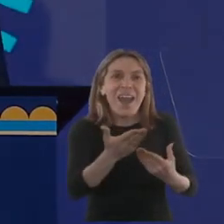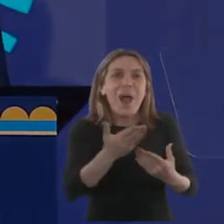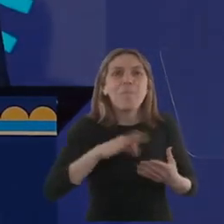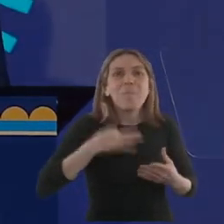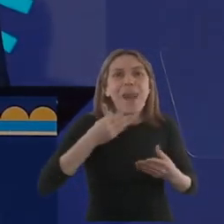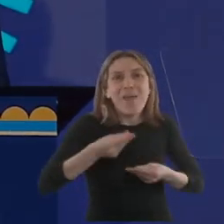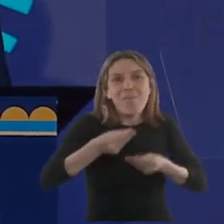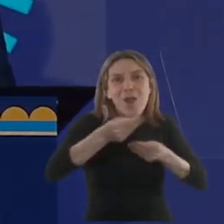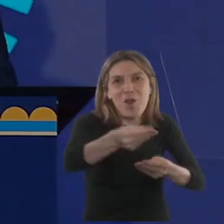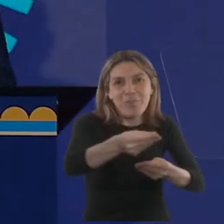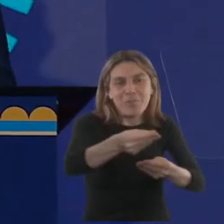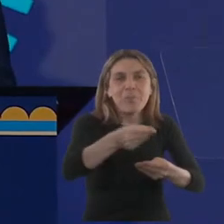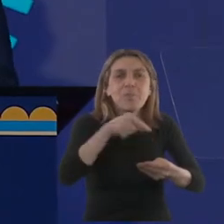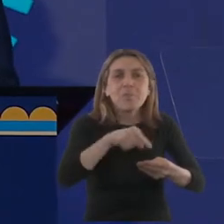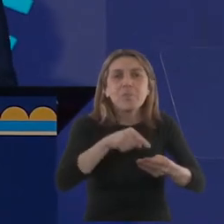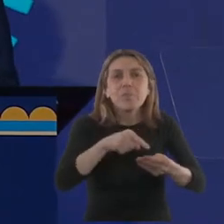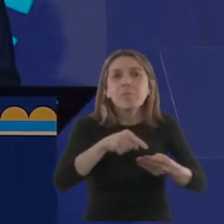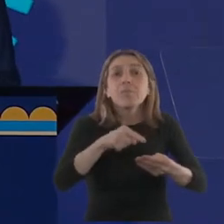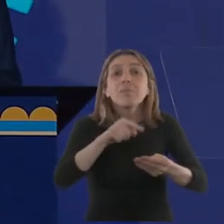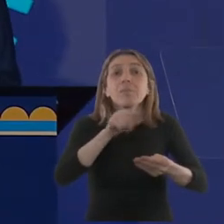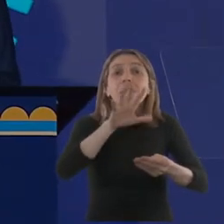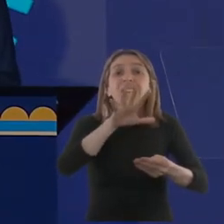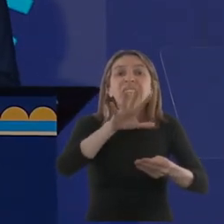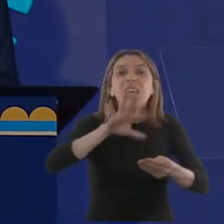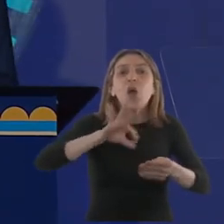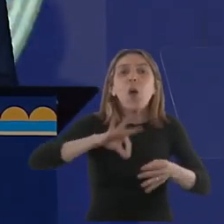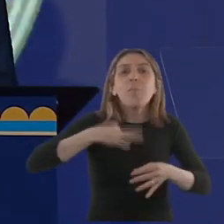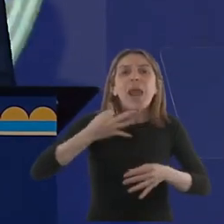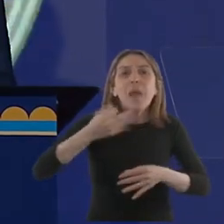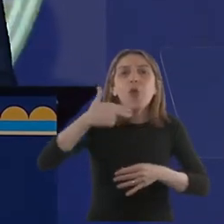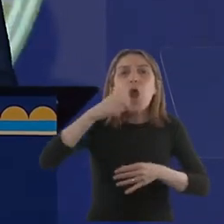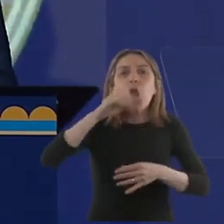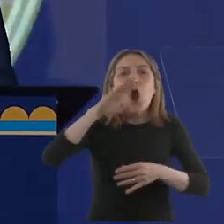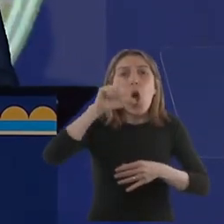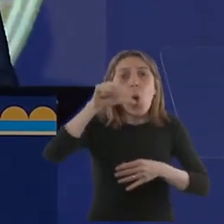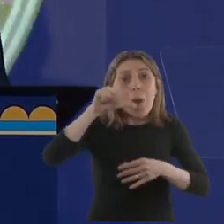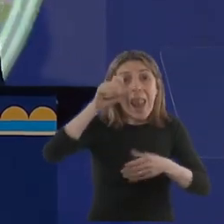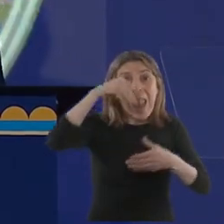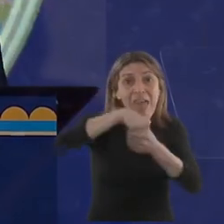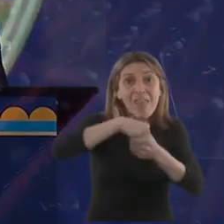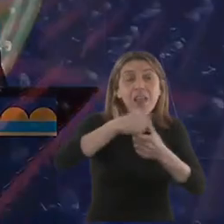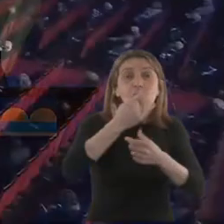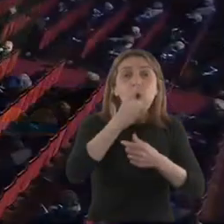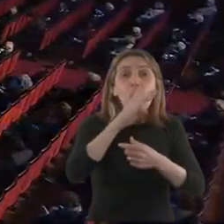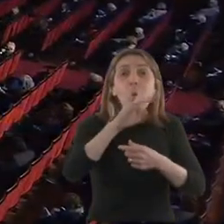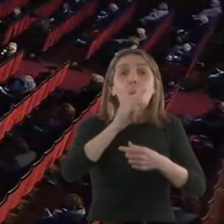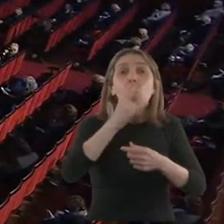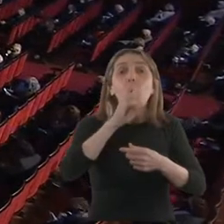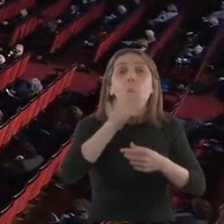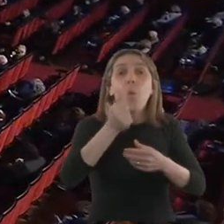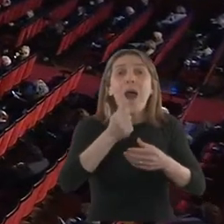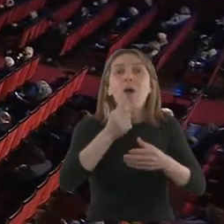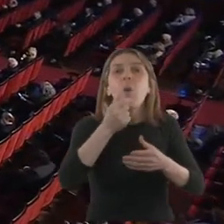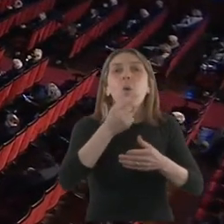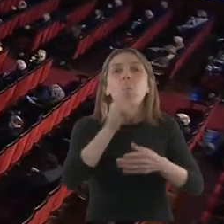premio, uno de los 5 premios Nobel que tiene la Universidad Pública Gratuita y Masiva.